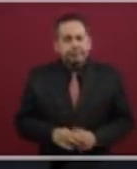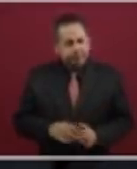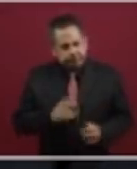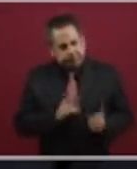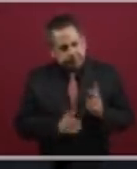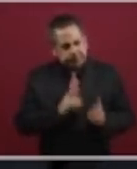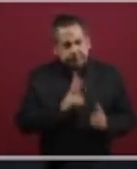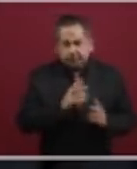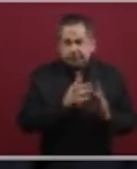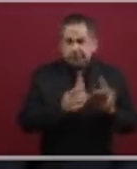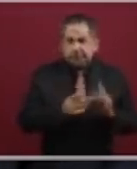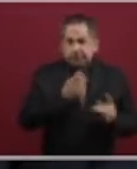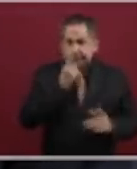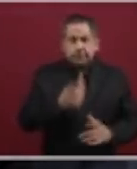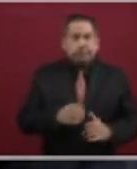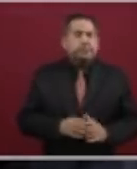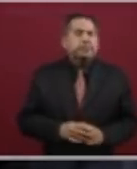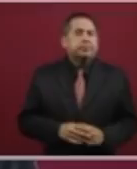conversábamos,